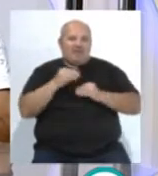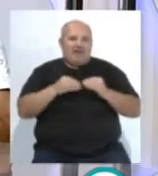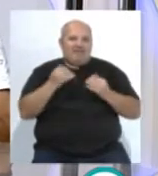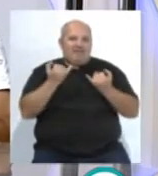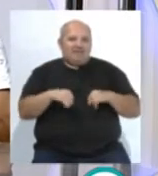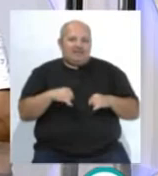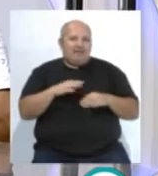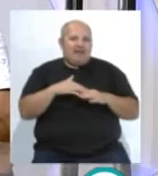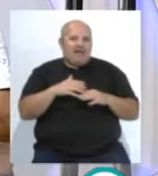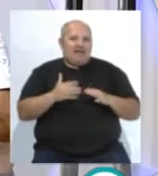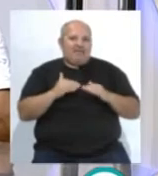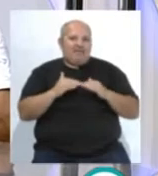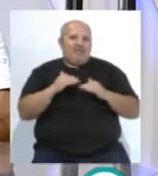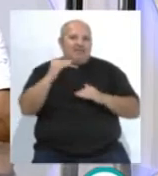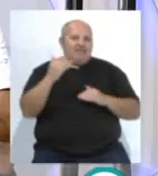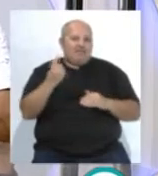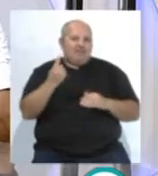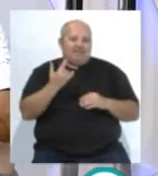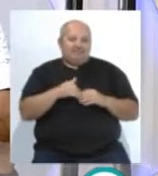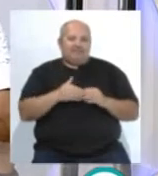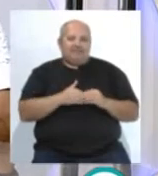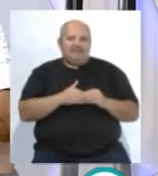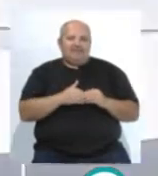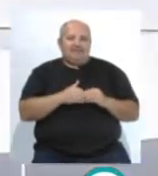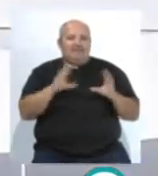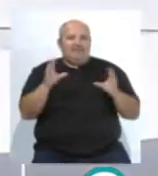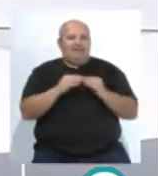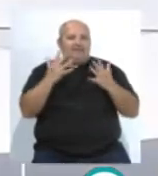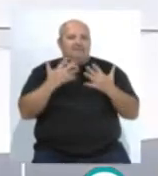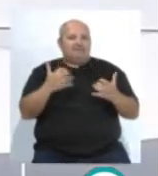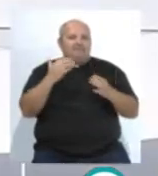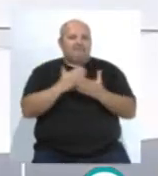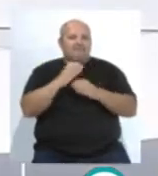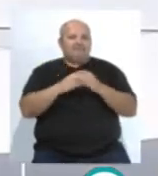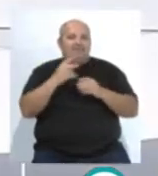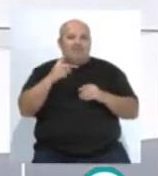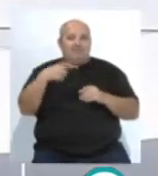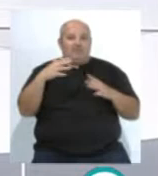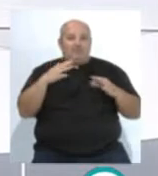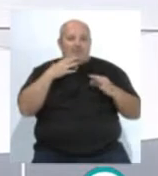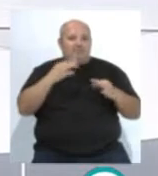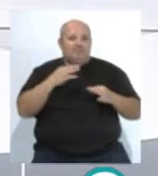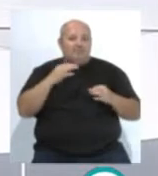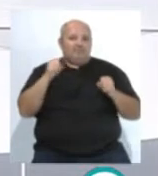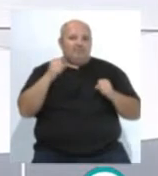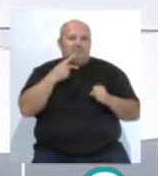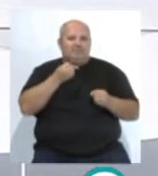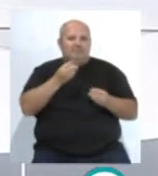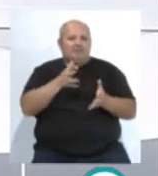vacío. Pero Figuera, no Figueroa. Figuera. Ah, ahora nos vamos a la sala de prensa porque justamente después del partido, como siempre,